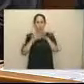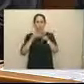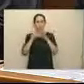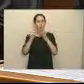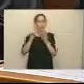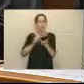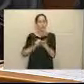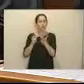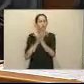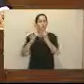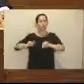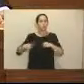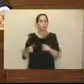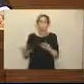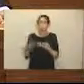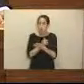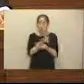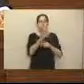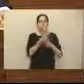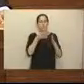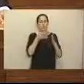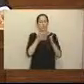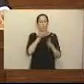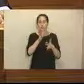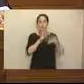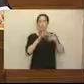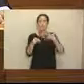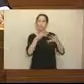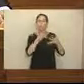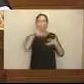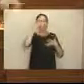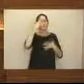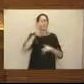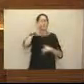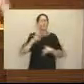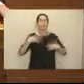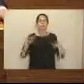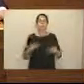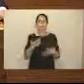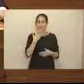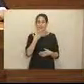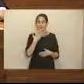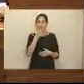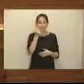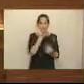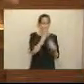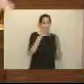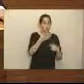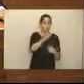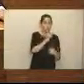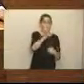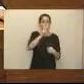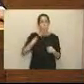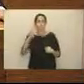información. Porque en la transparencia, el principio esencial que resume todo es que allí donde está el dinero público tiene que estar el ojo